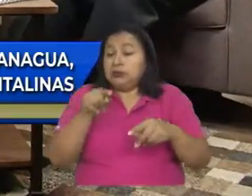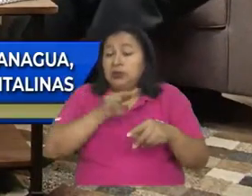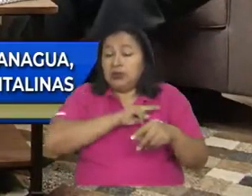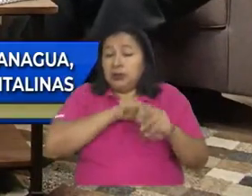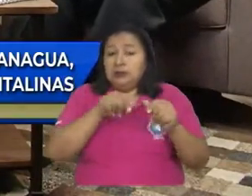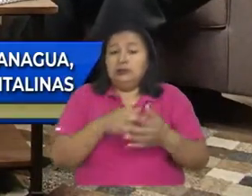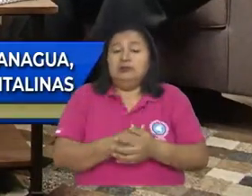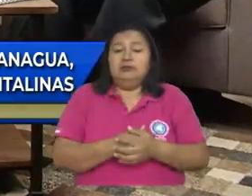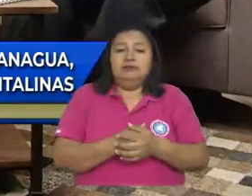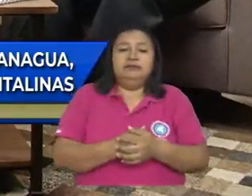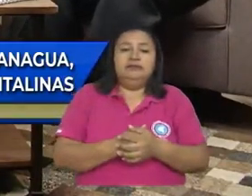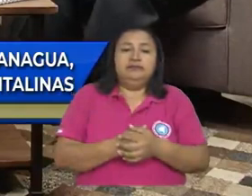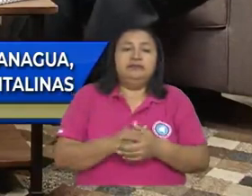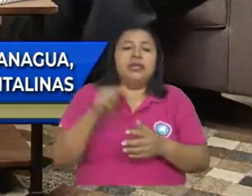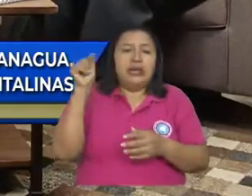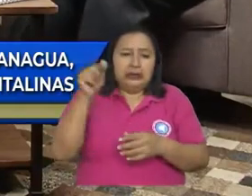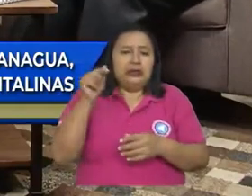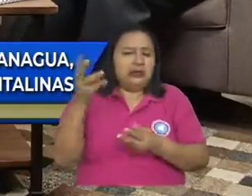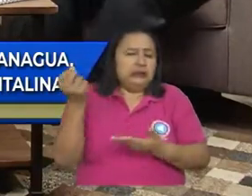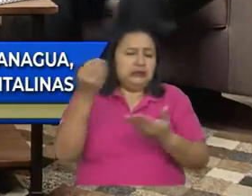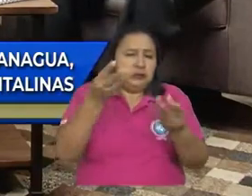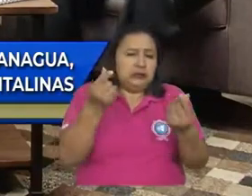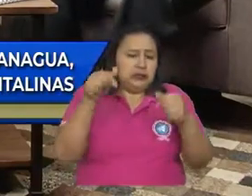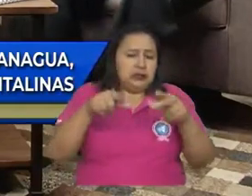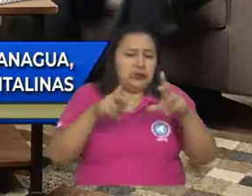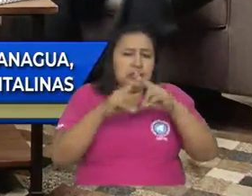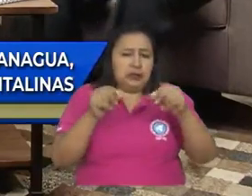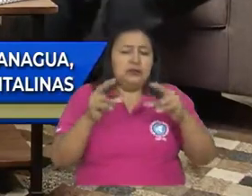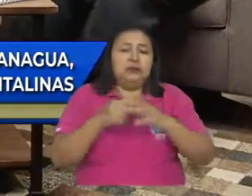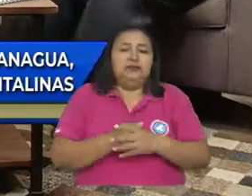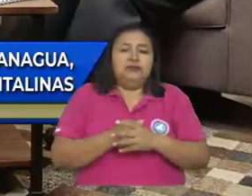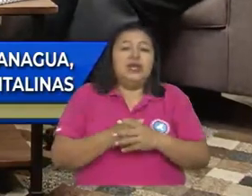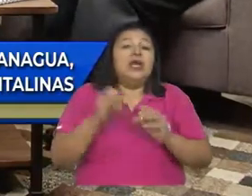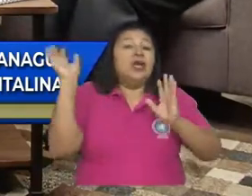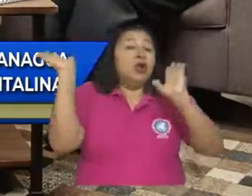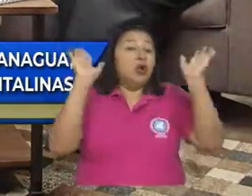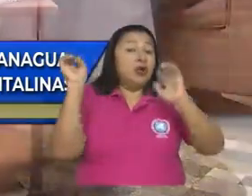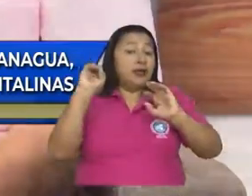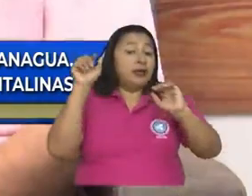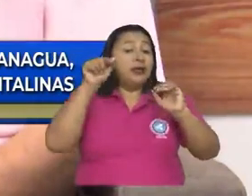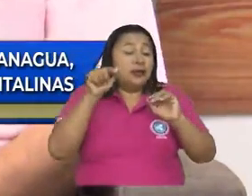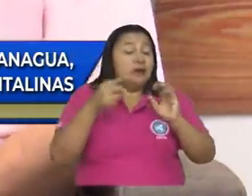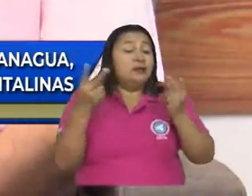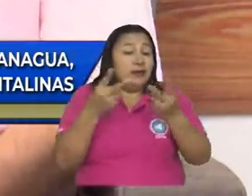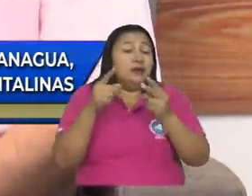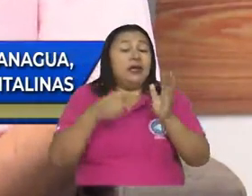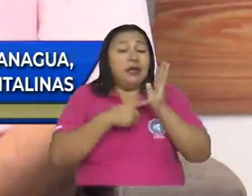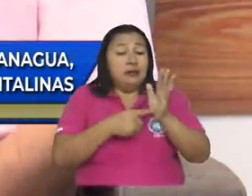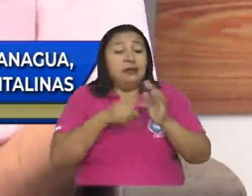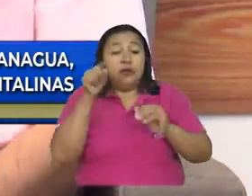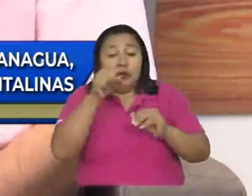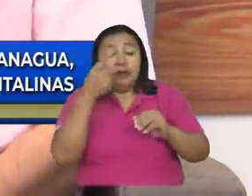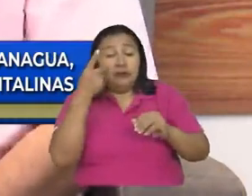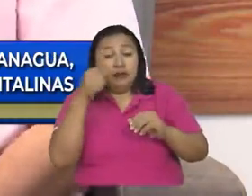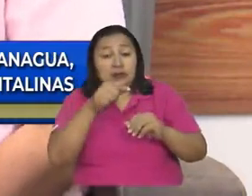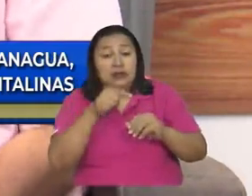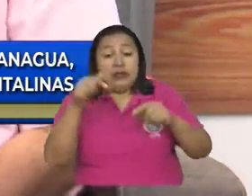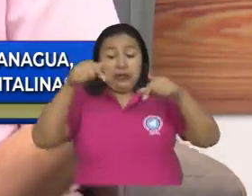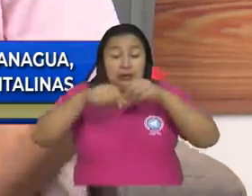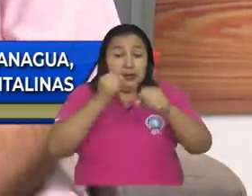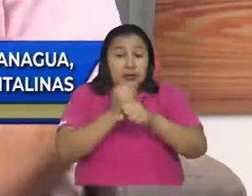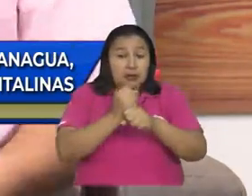por decena. Y sin duda... está metiendo plata la gente en Nicaragua. Claro que sí. Y el Oriental es el vivo ejemplo, ¿viste? Sí, el vivo ejemplo. Y este